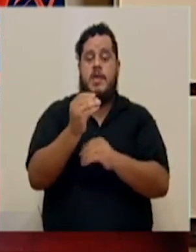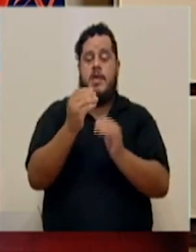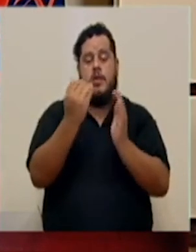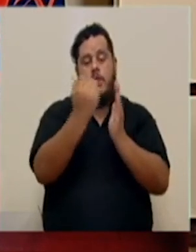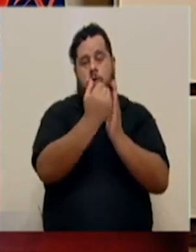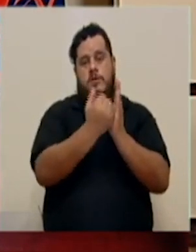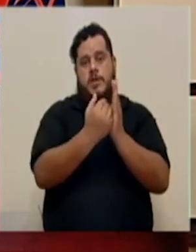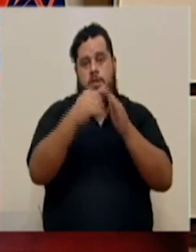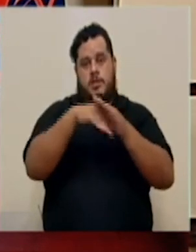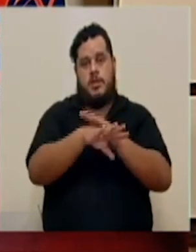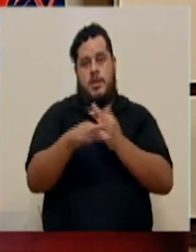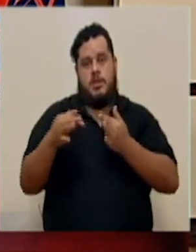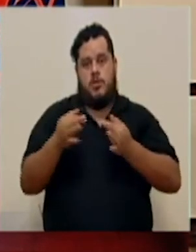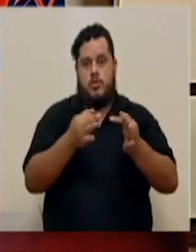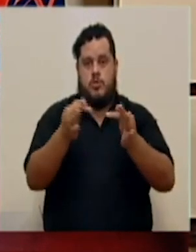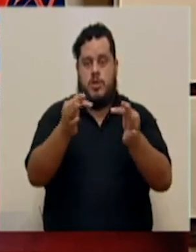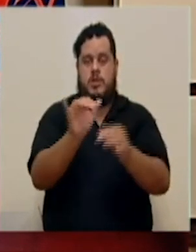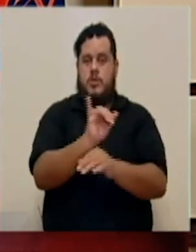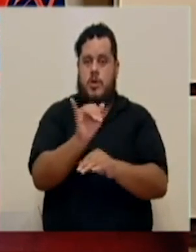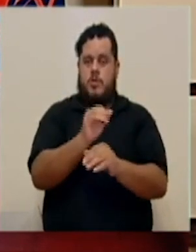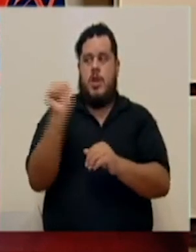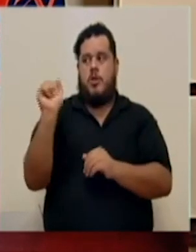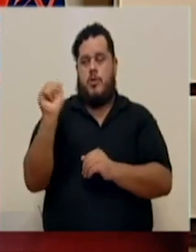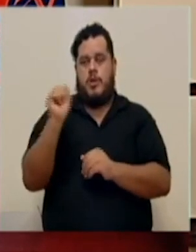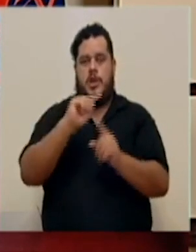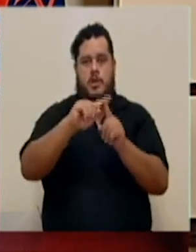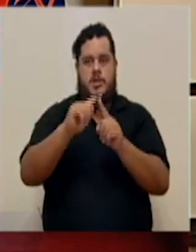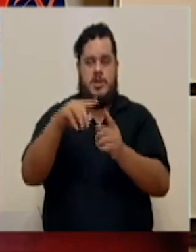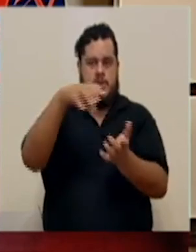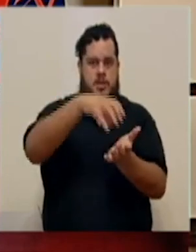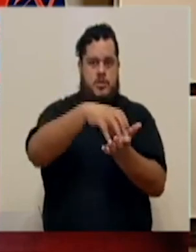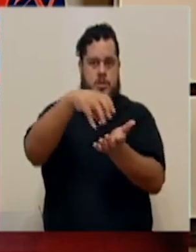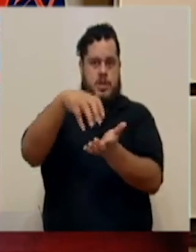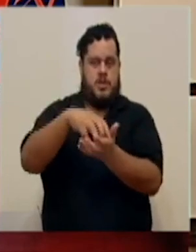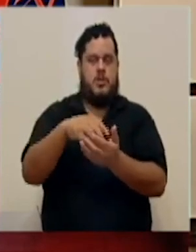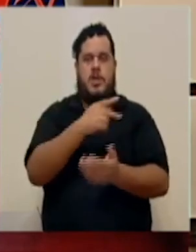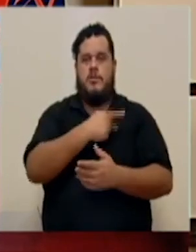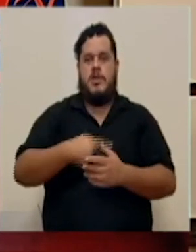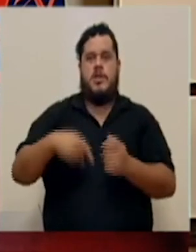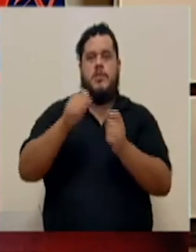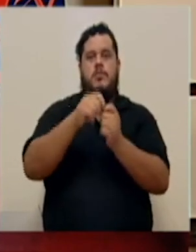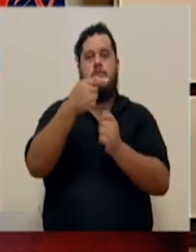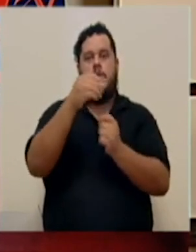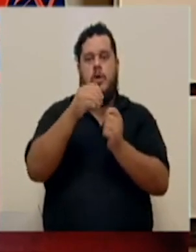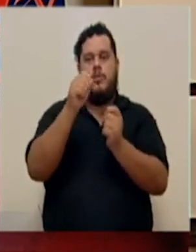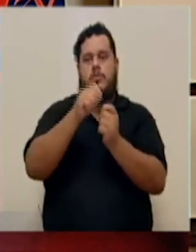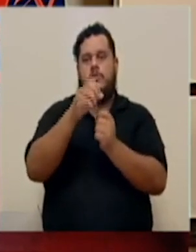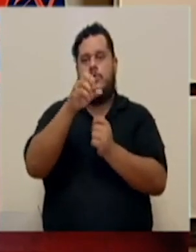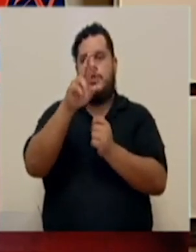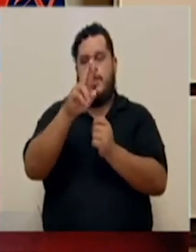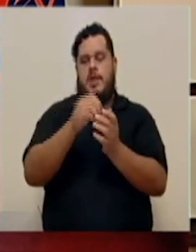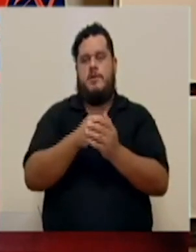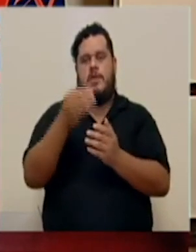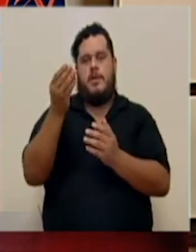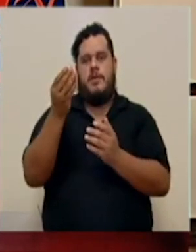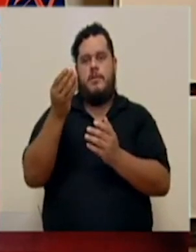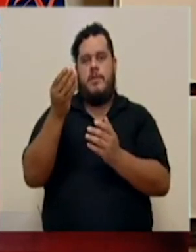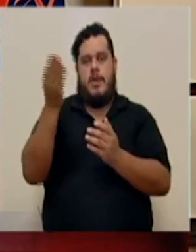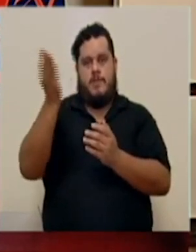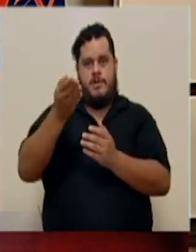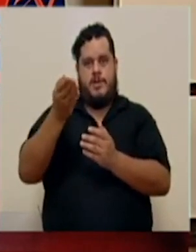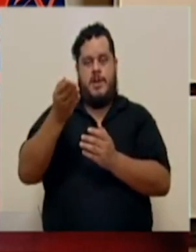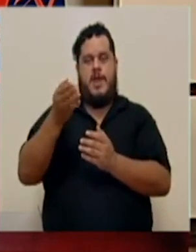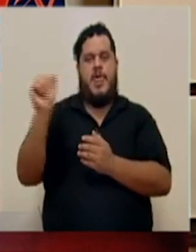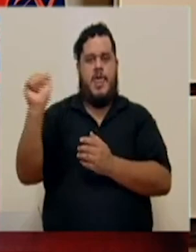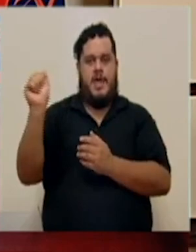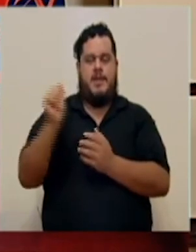requisitos de ingreso turístico, así como las alertas en los distintos cantones. presidencia.go.cr barra